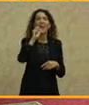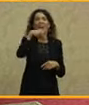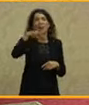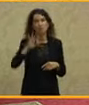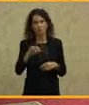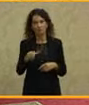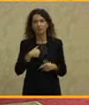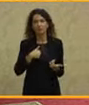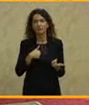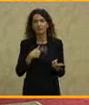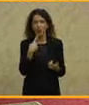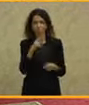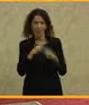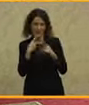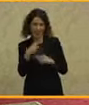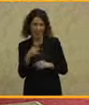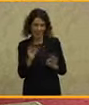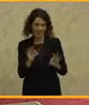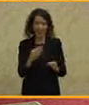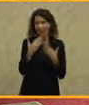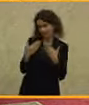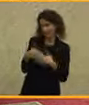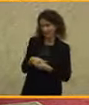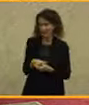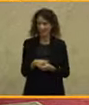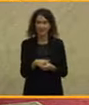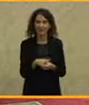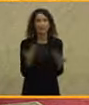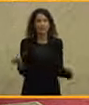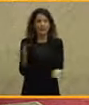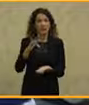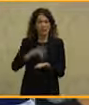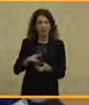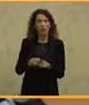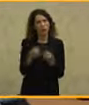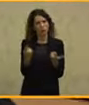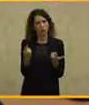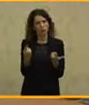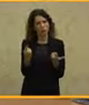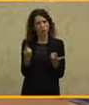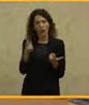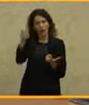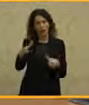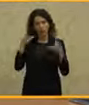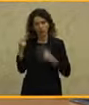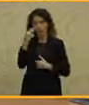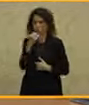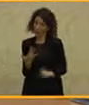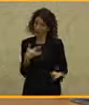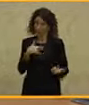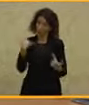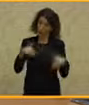que... Helmut. Gracias. Bueno, la cuestión es que hay que causarle muy bien, muy buena impresión. Nos jugamos